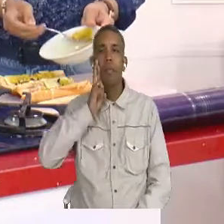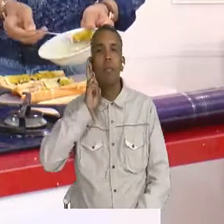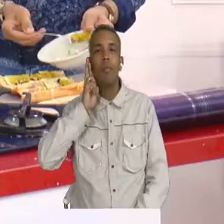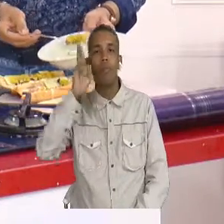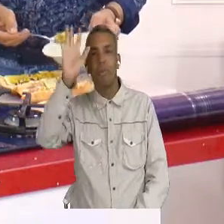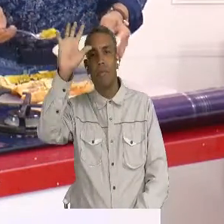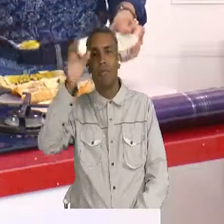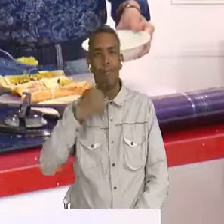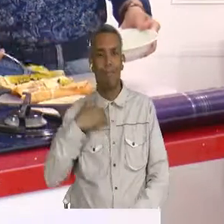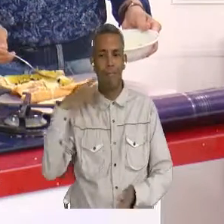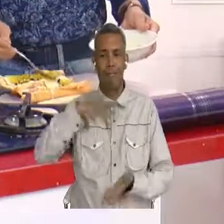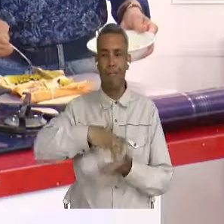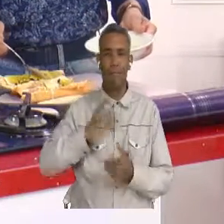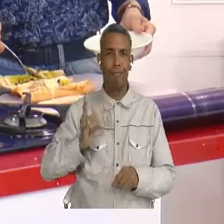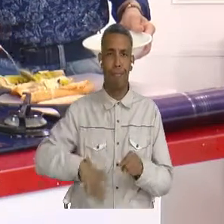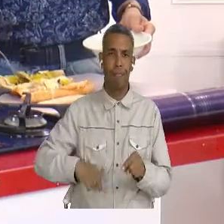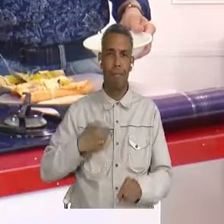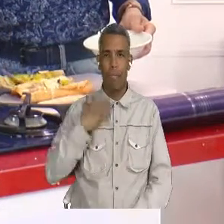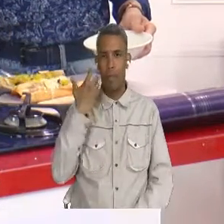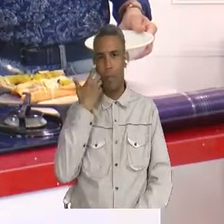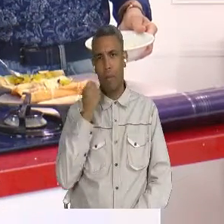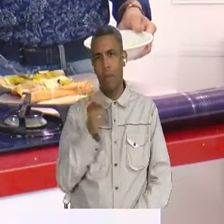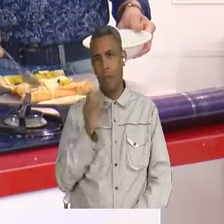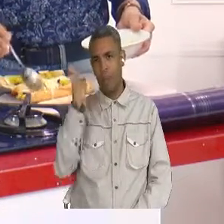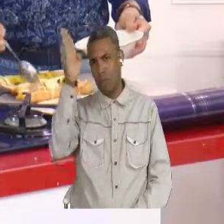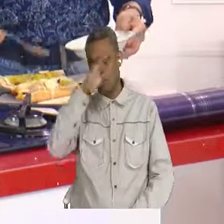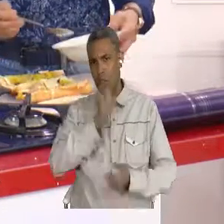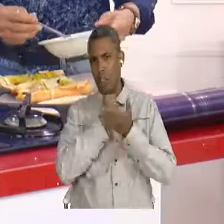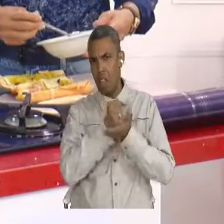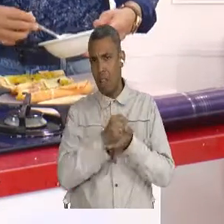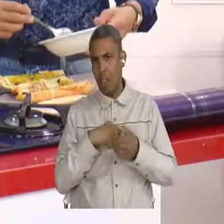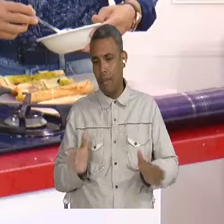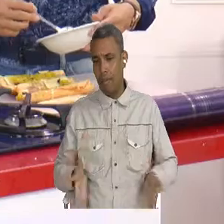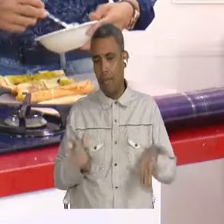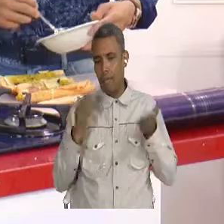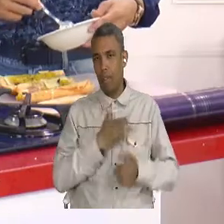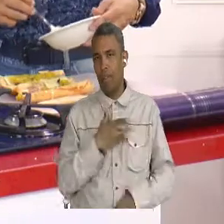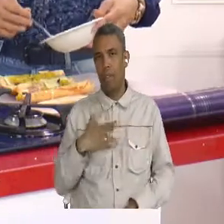acompaña hoy, está un poquito indispuesta. Dios te bendiga, Rochi, que te mejores.